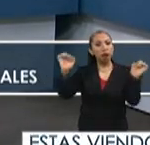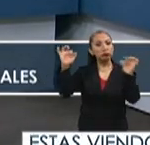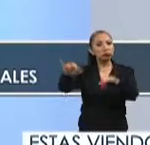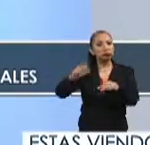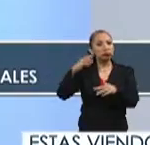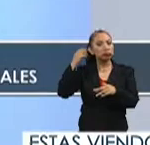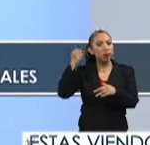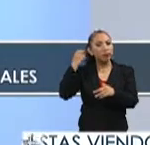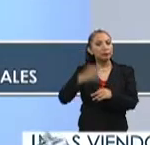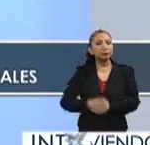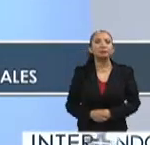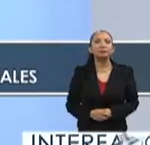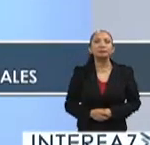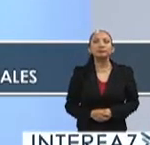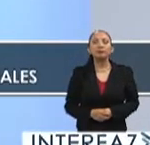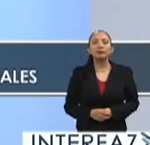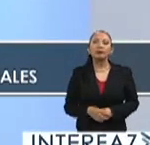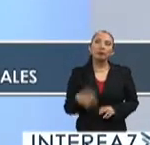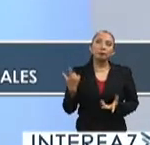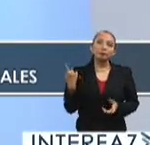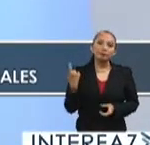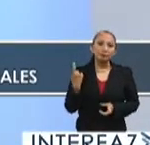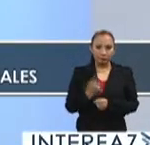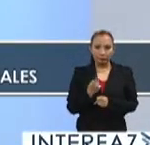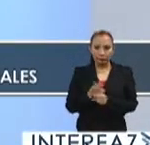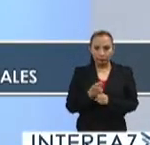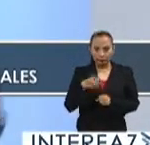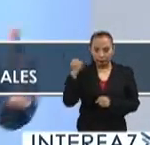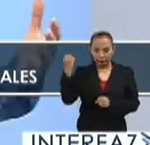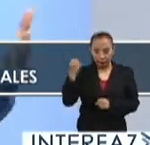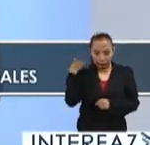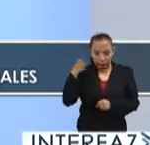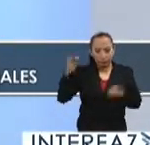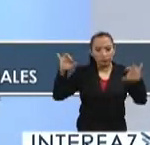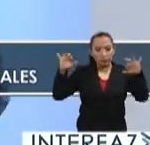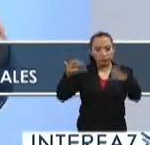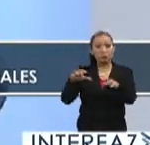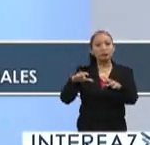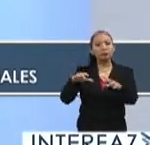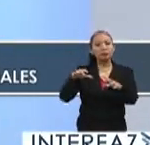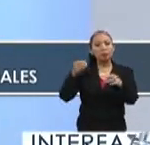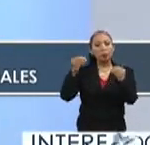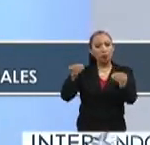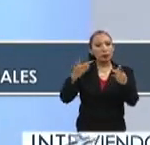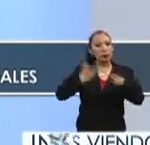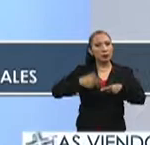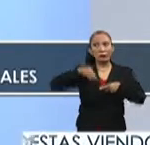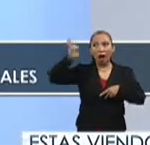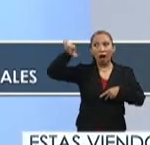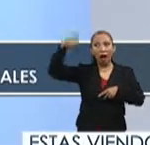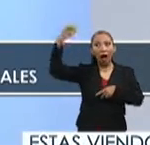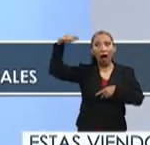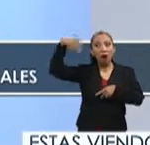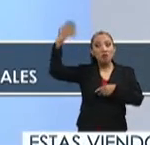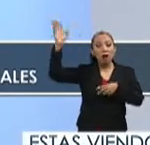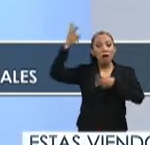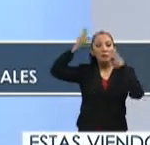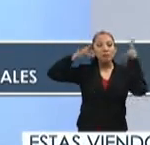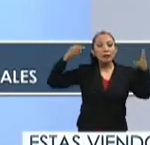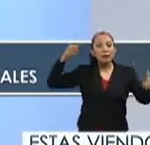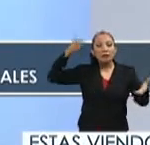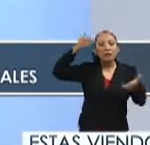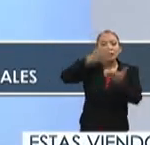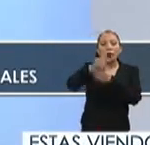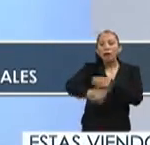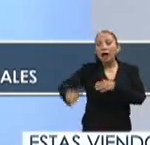Congreso? Pues primero el Congreso hace que mucha gente de fuera visite además